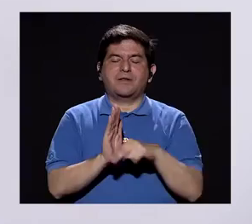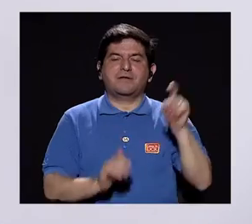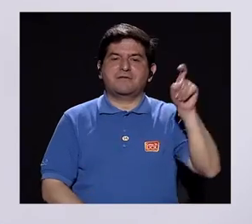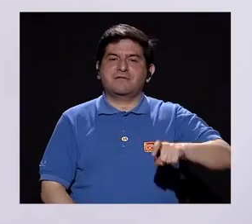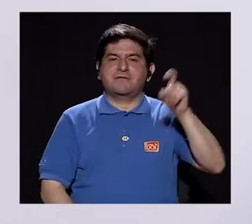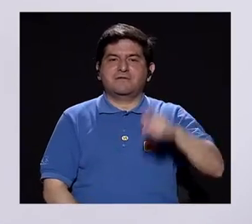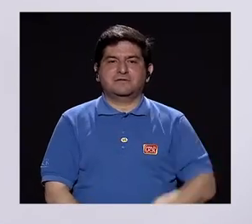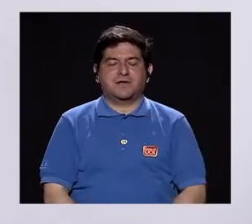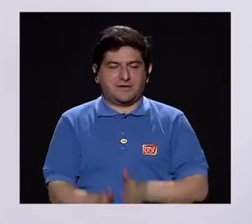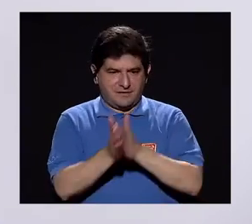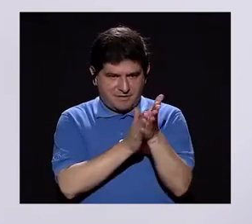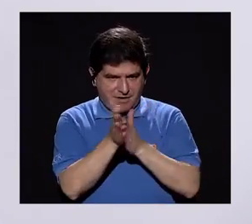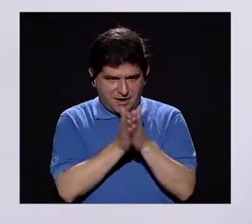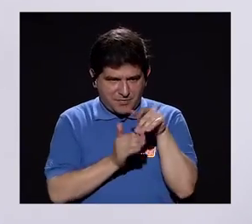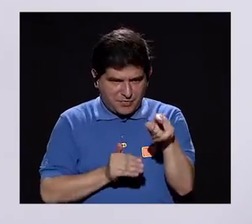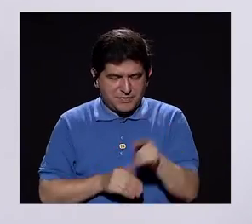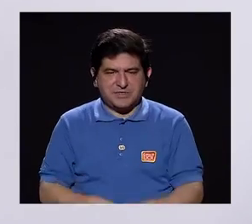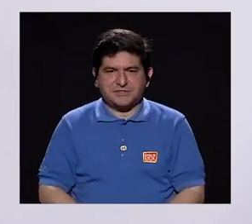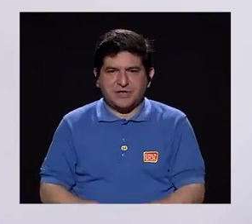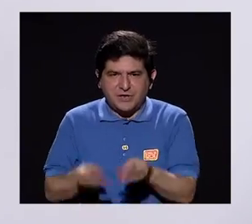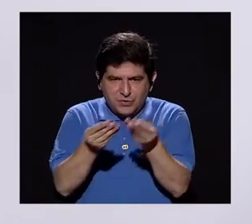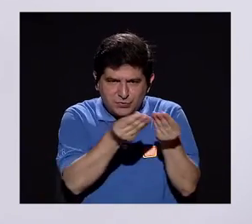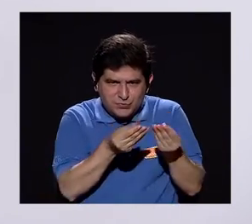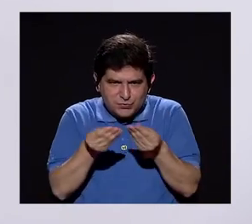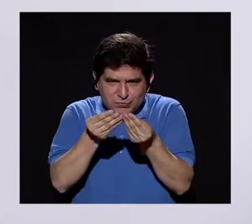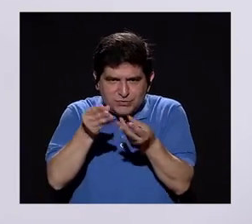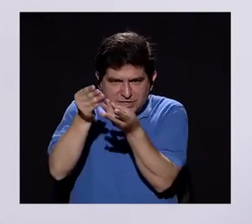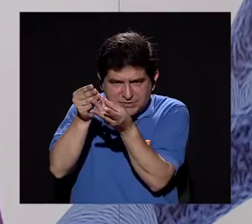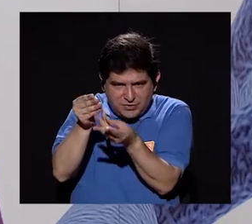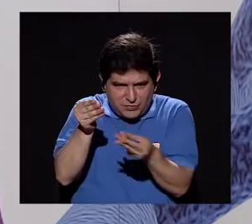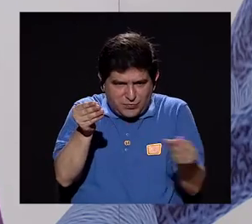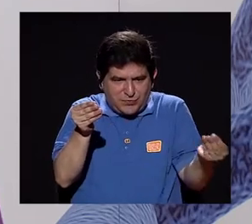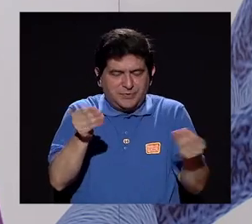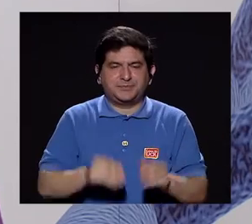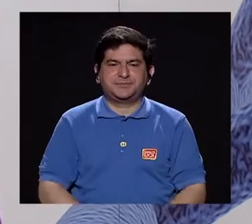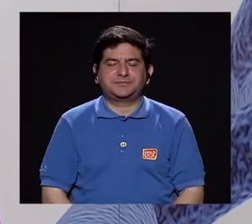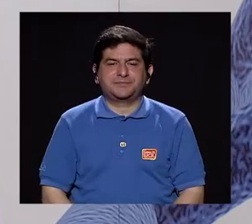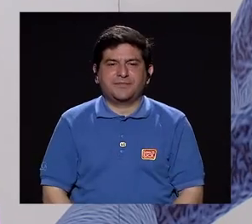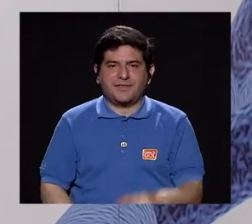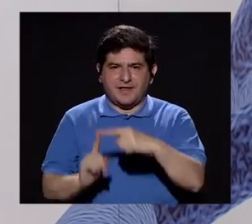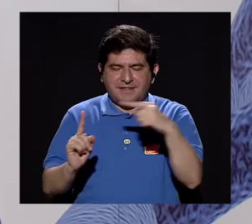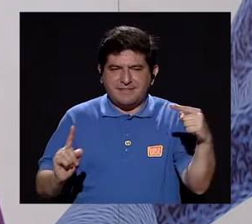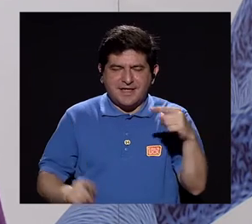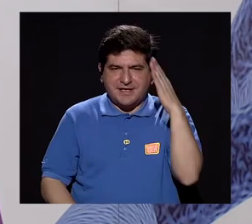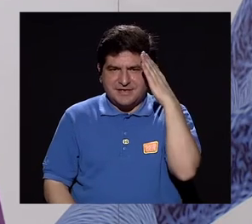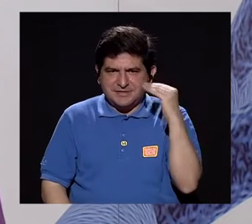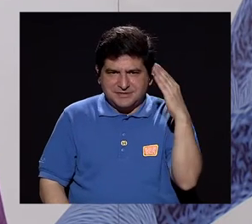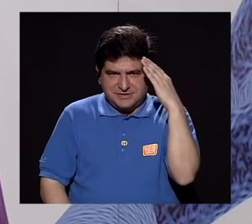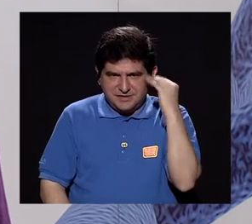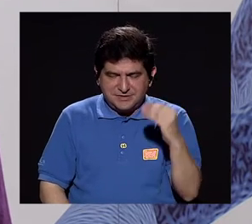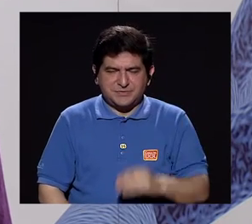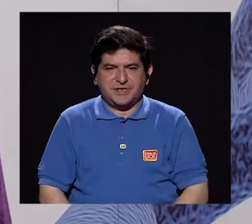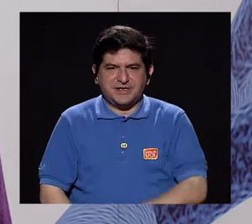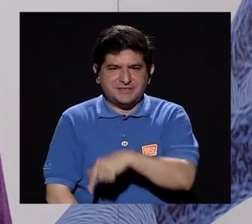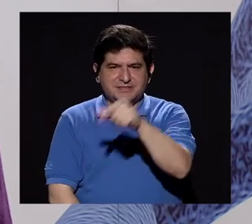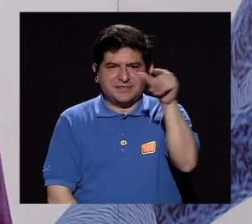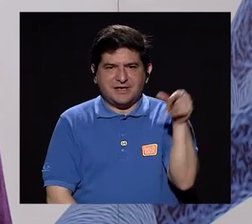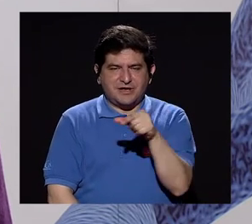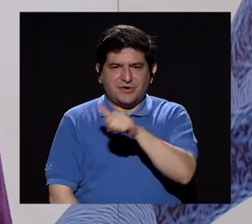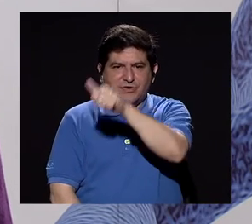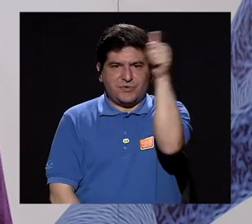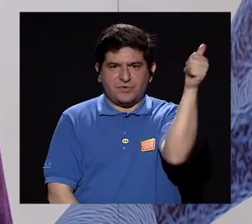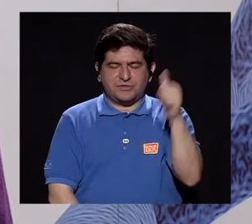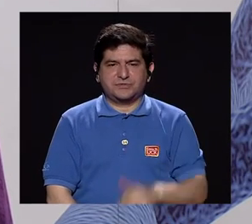con los estándares para poder aprovechar ese es el lixiviado a partir de la experiencia adquirida en